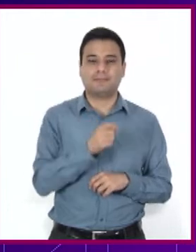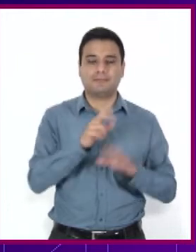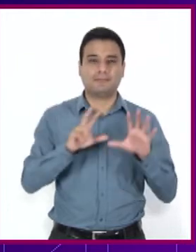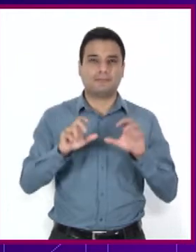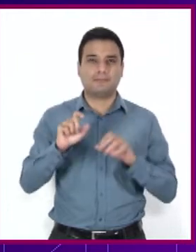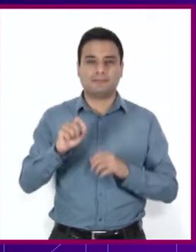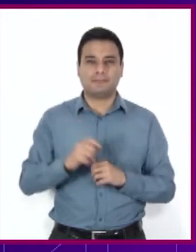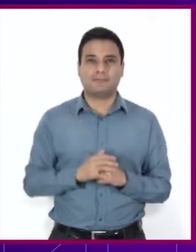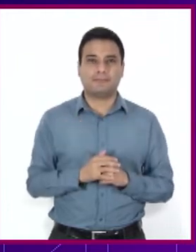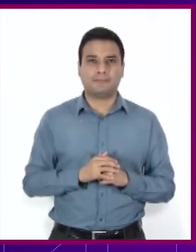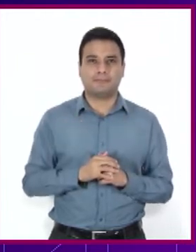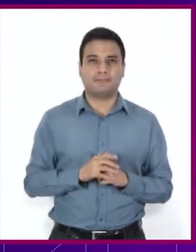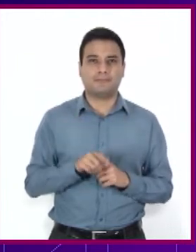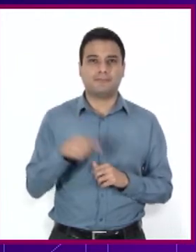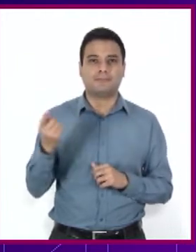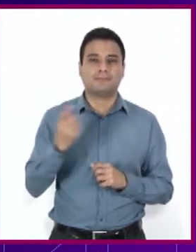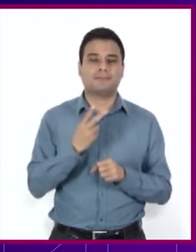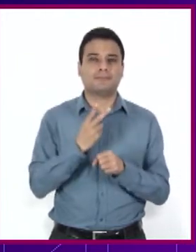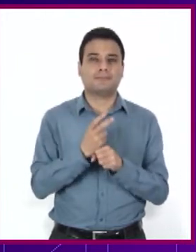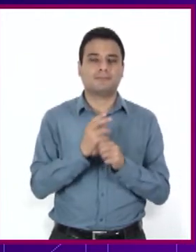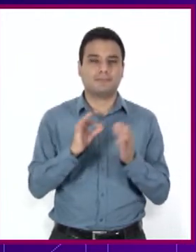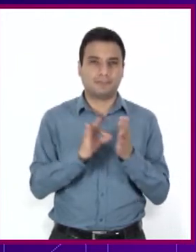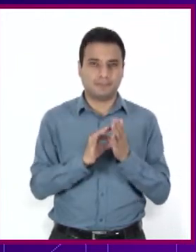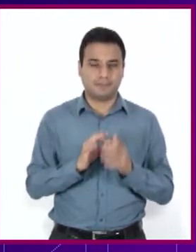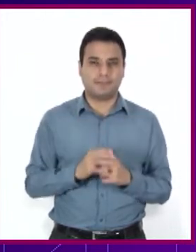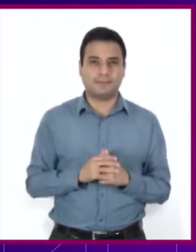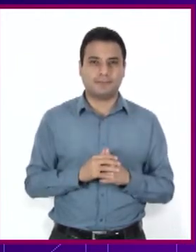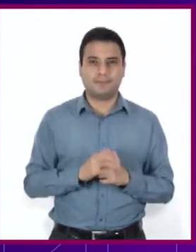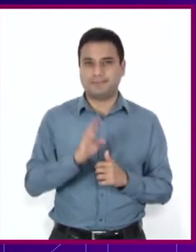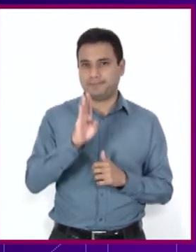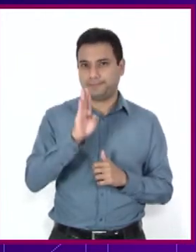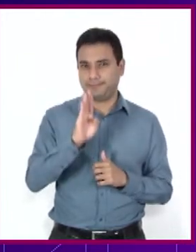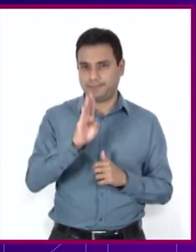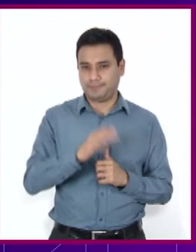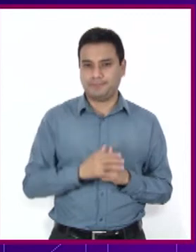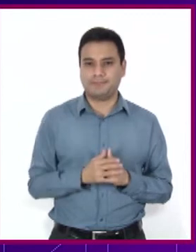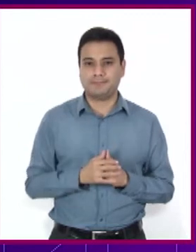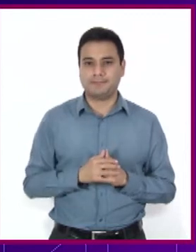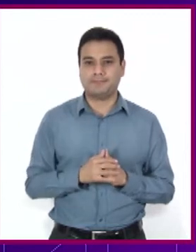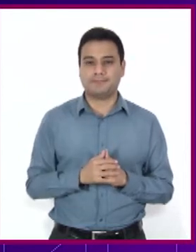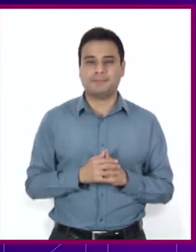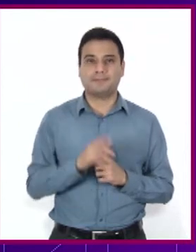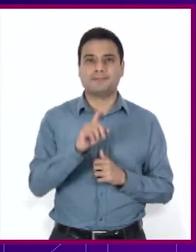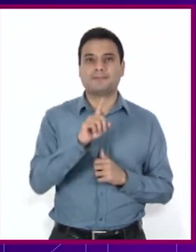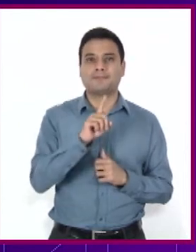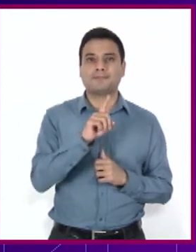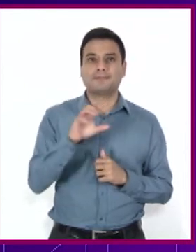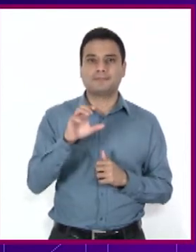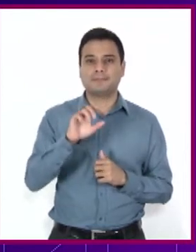40,820. La segunda coordenada ubicada en la gráfica es el punto B,